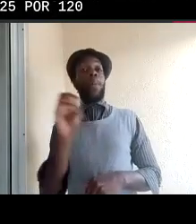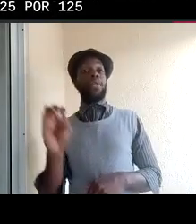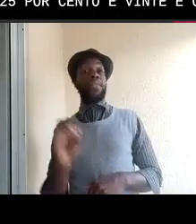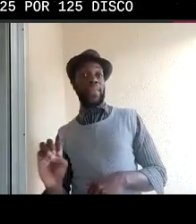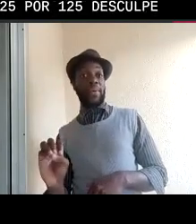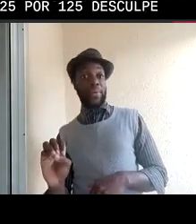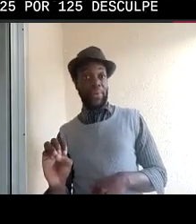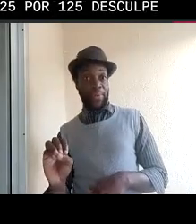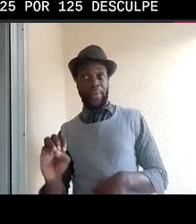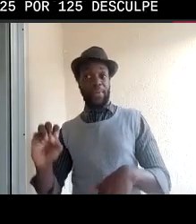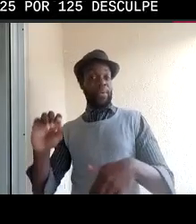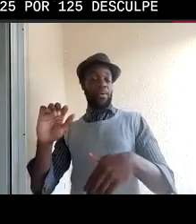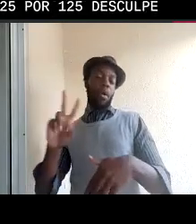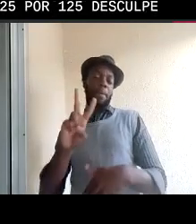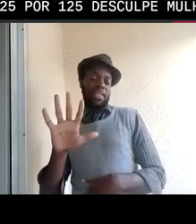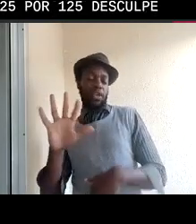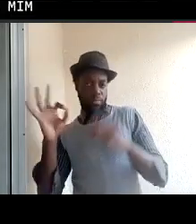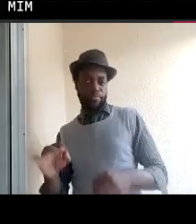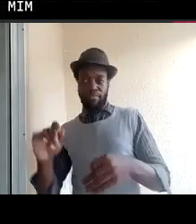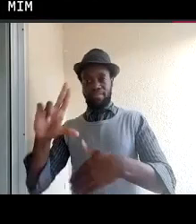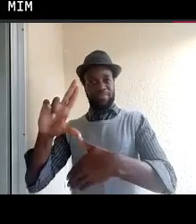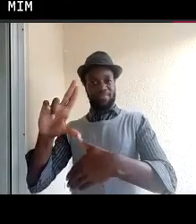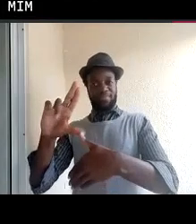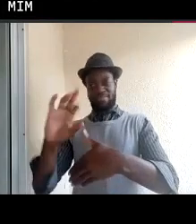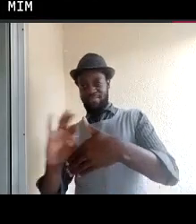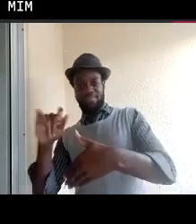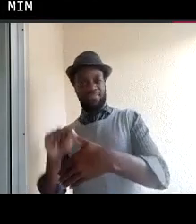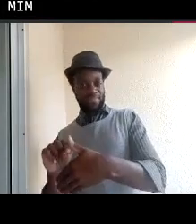mujeres por 1,000 en América Latina y el Caribe.